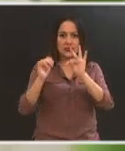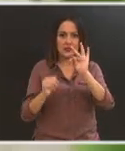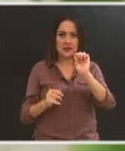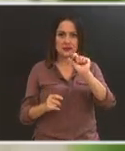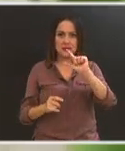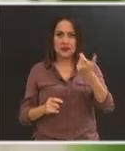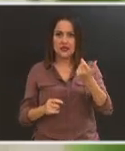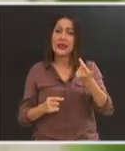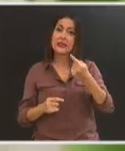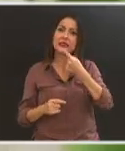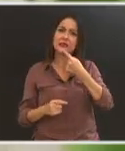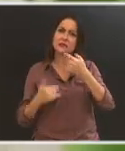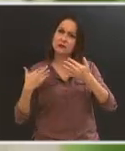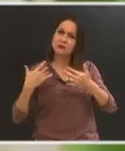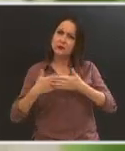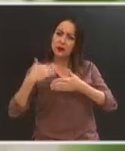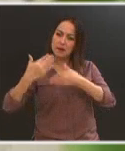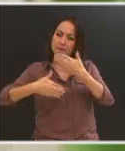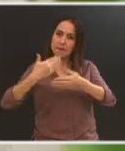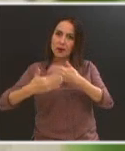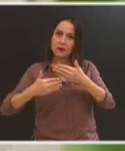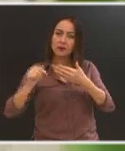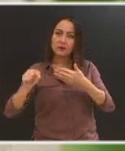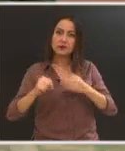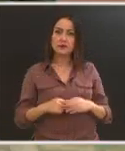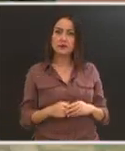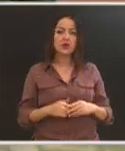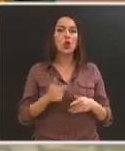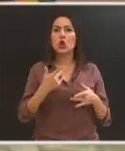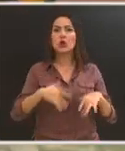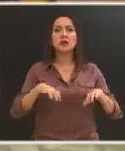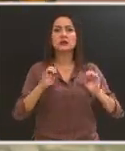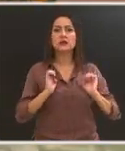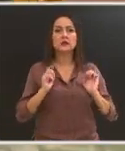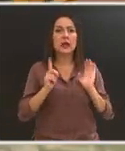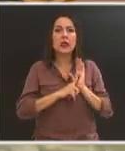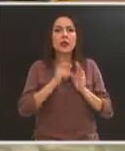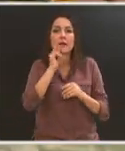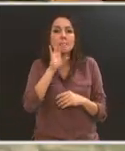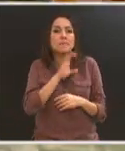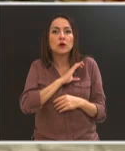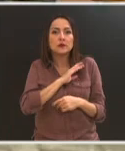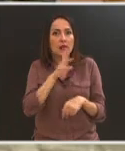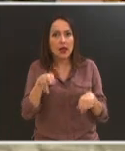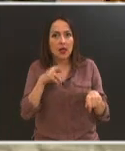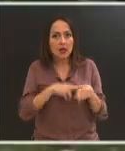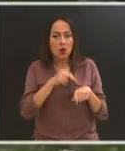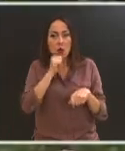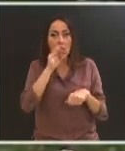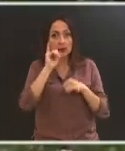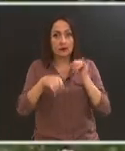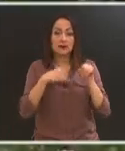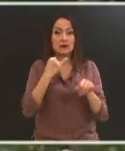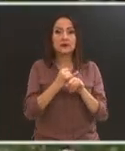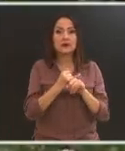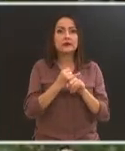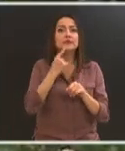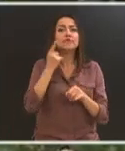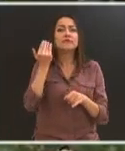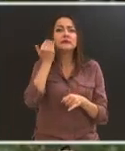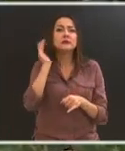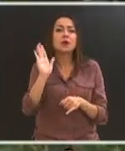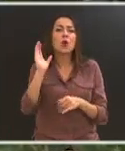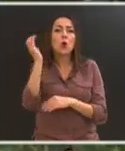Elecciones afirmó que durante el trámite de naturalización no existía alerta de policías nacionales o internacionales que determinaran